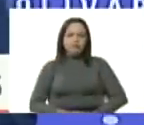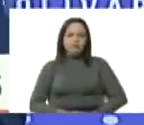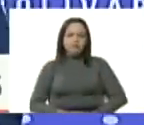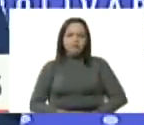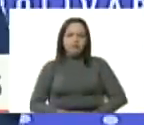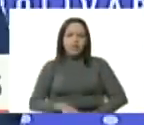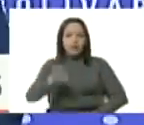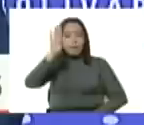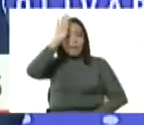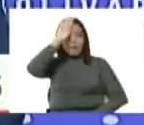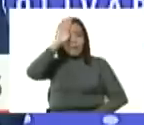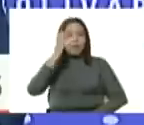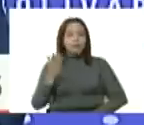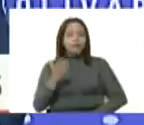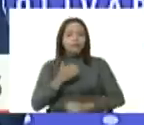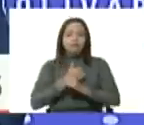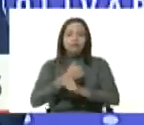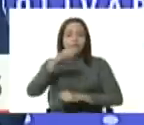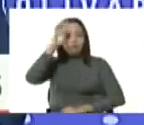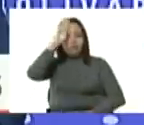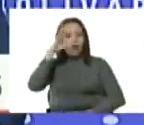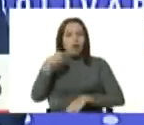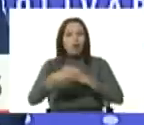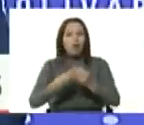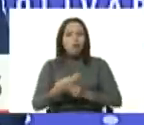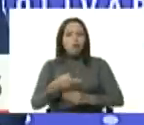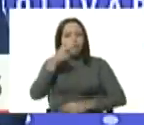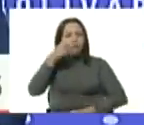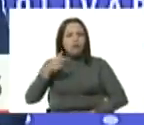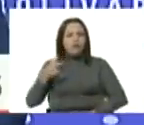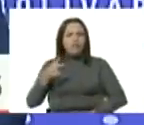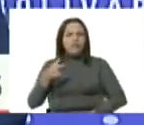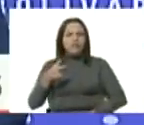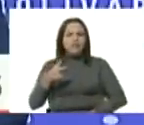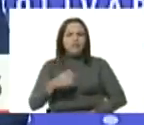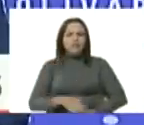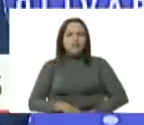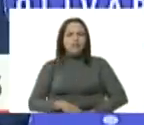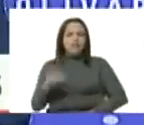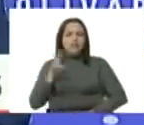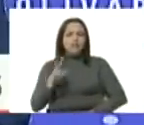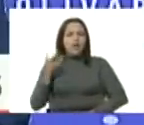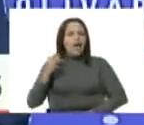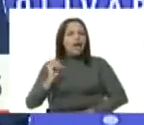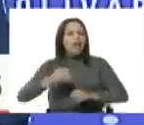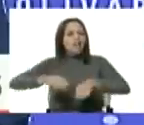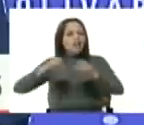Papa Francisco, querido Papa Francisco, cómo el pueblo de Venezuela ha ido abandonando el catolicismo.